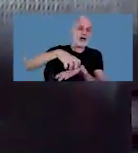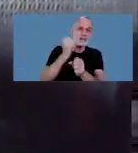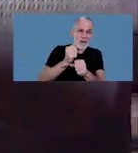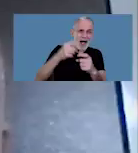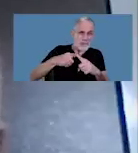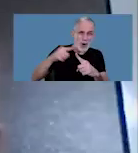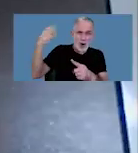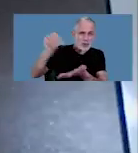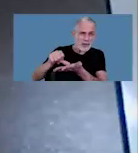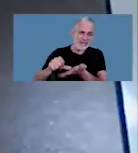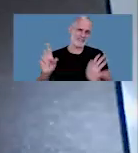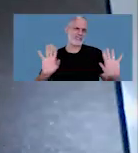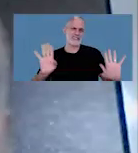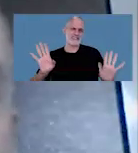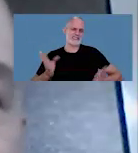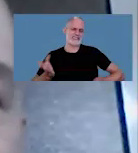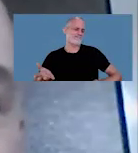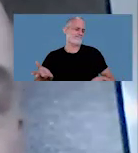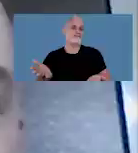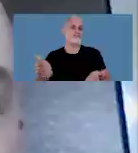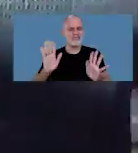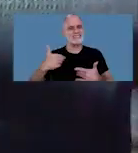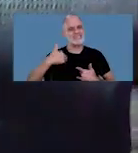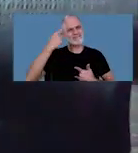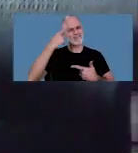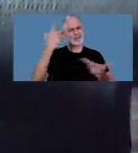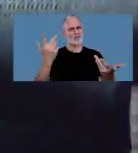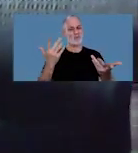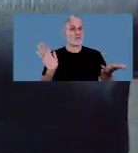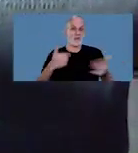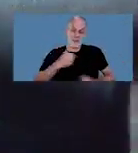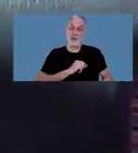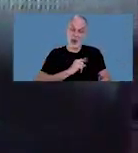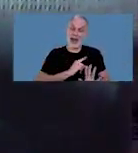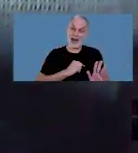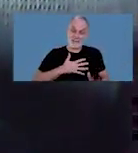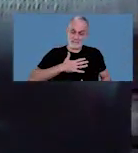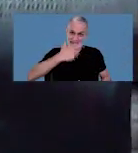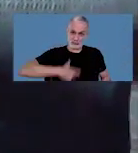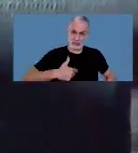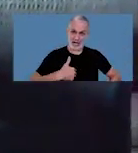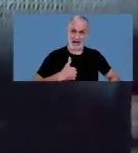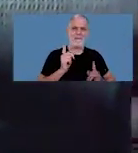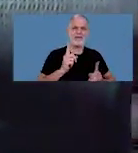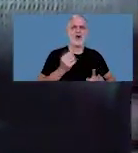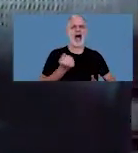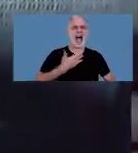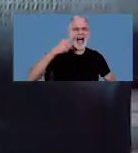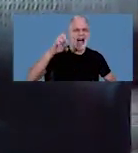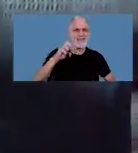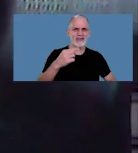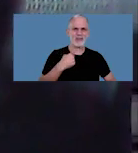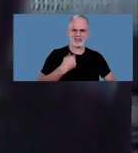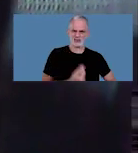Pero, Sí. ahora, lo que me llama la atención, o sea, me duele en lo personal, es que el propio fisco me esté